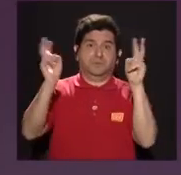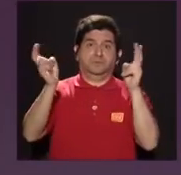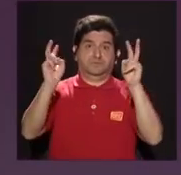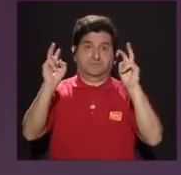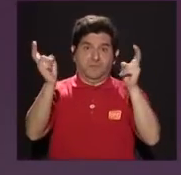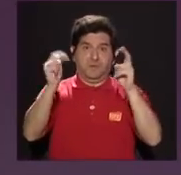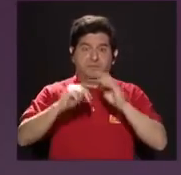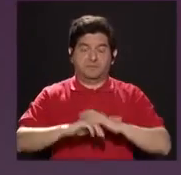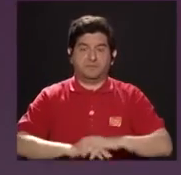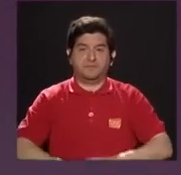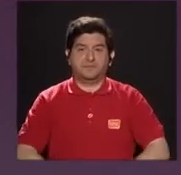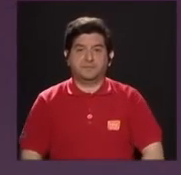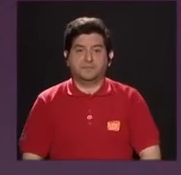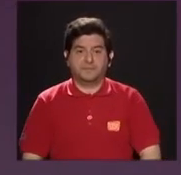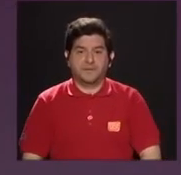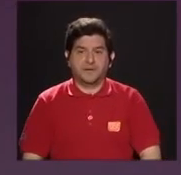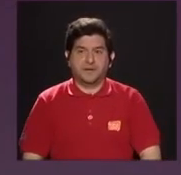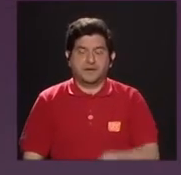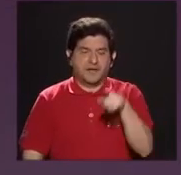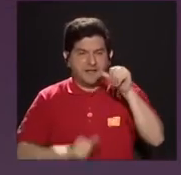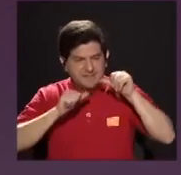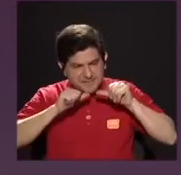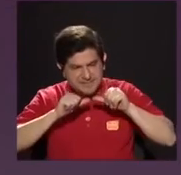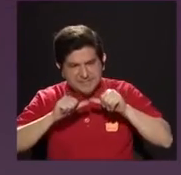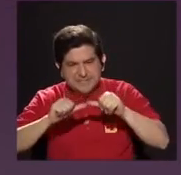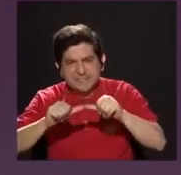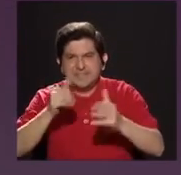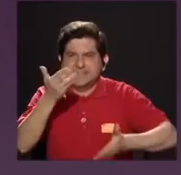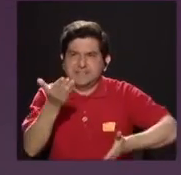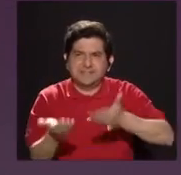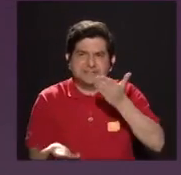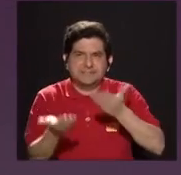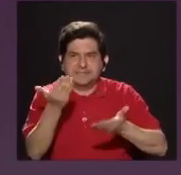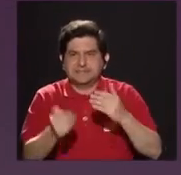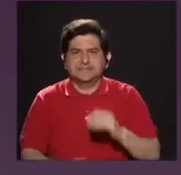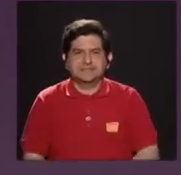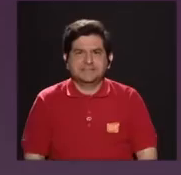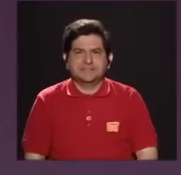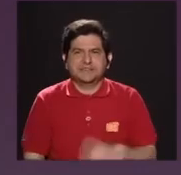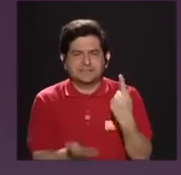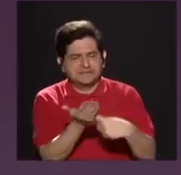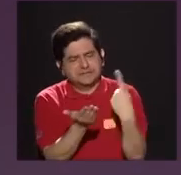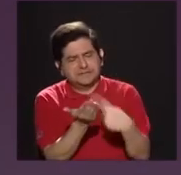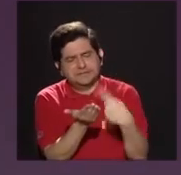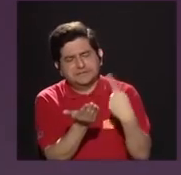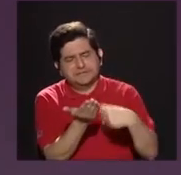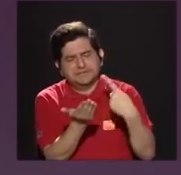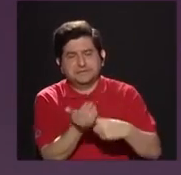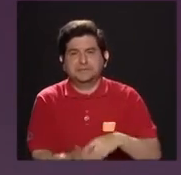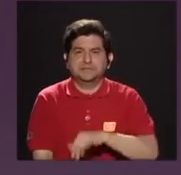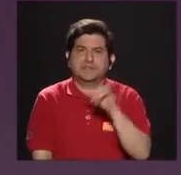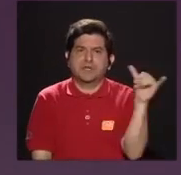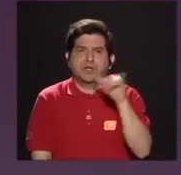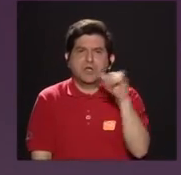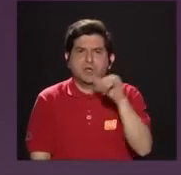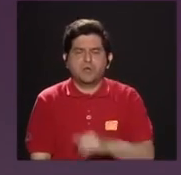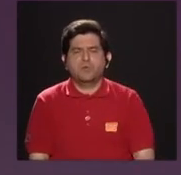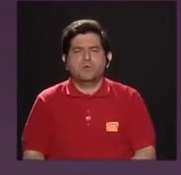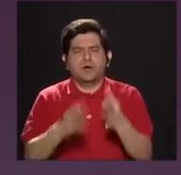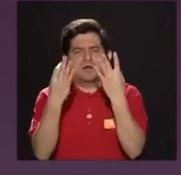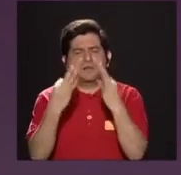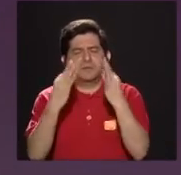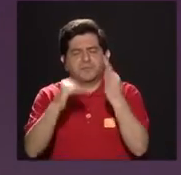que todavía tiene mucho para discutir, mucho también para